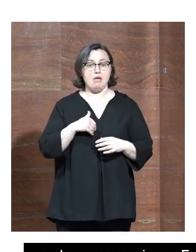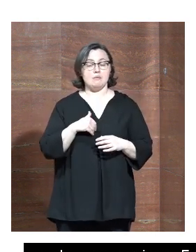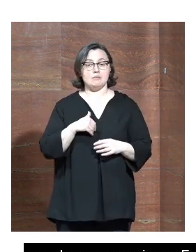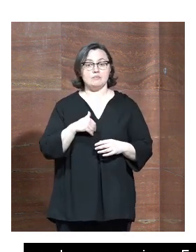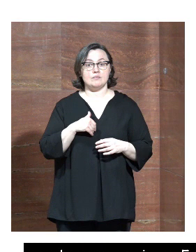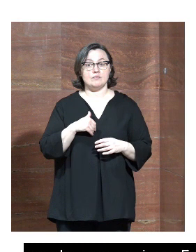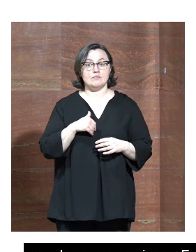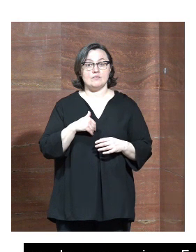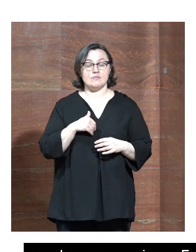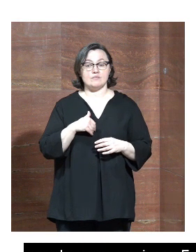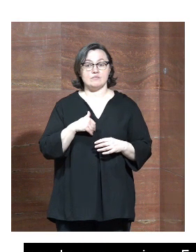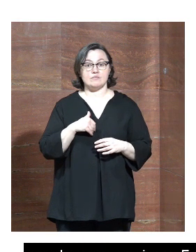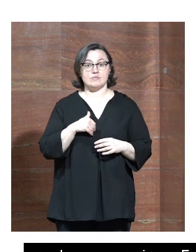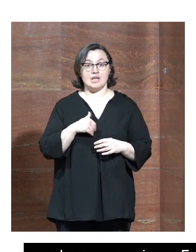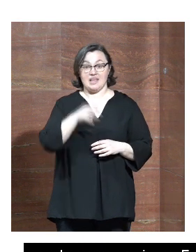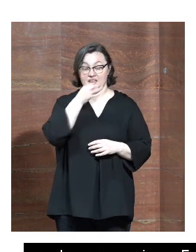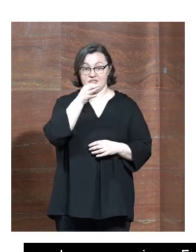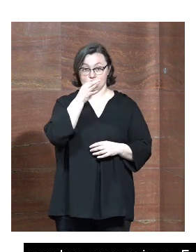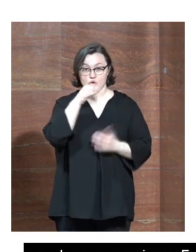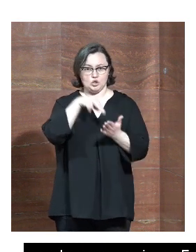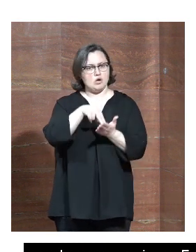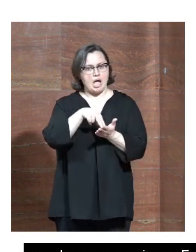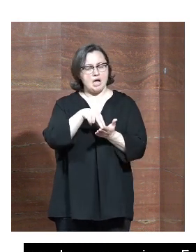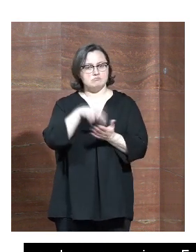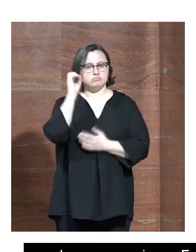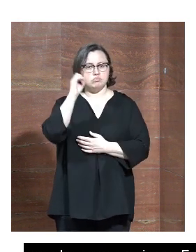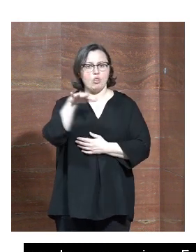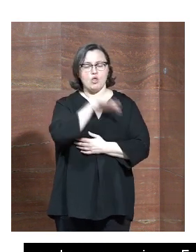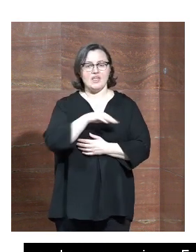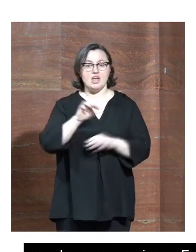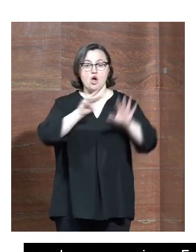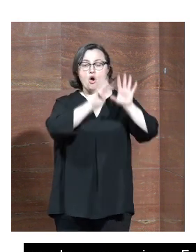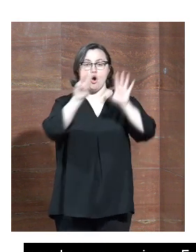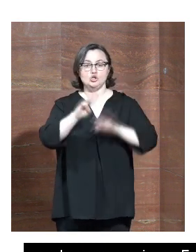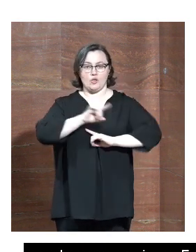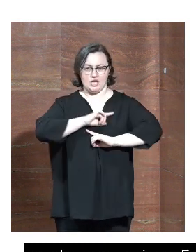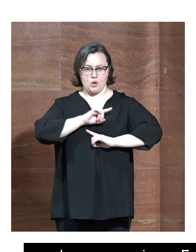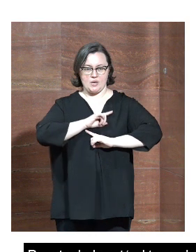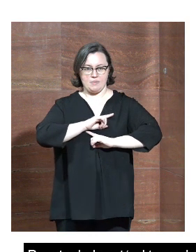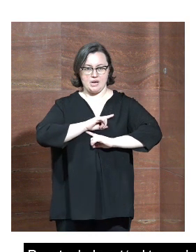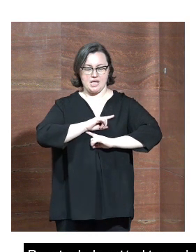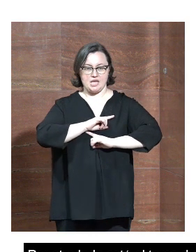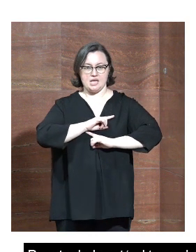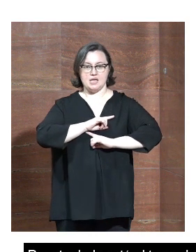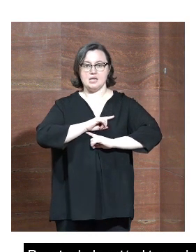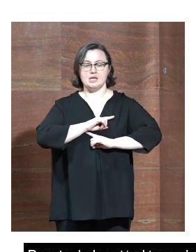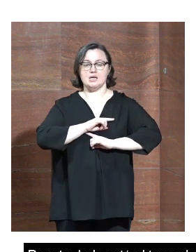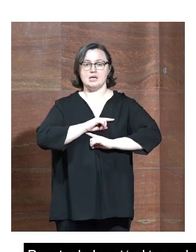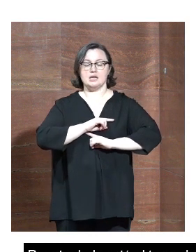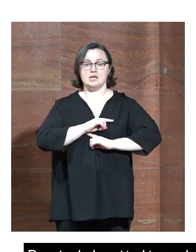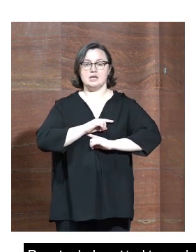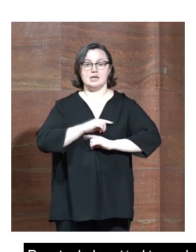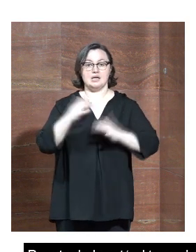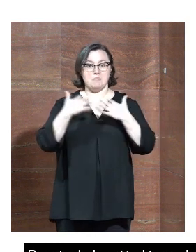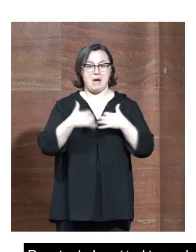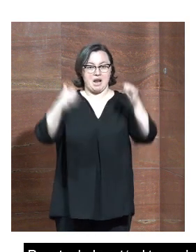en el discurso que tuve el honor de pronunciar el día 8 de noviembre en el